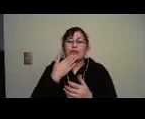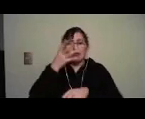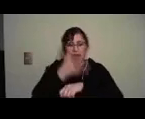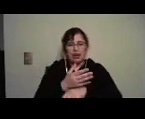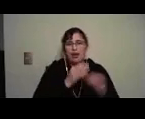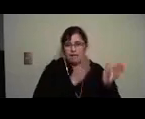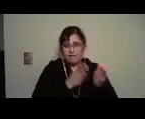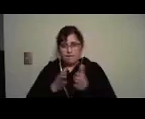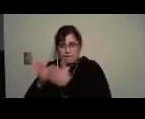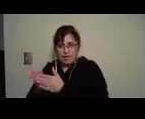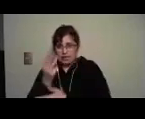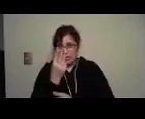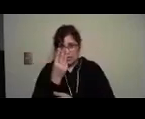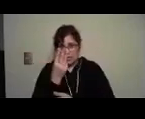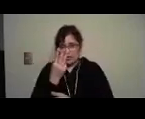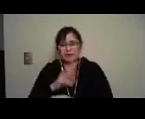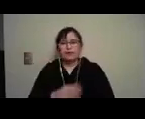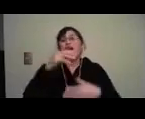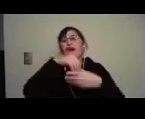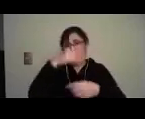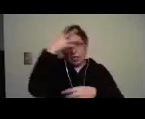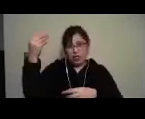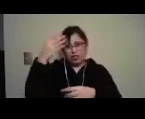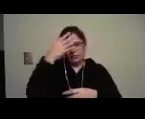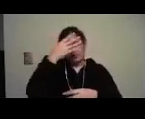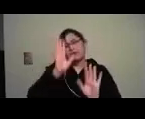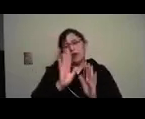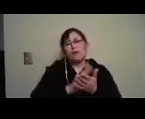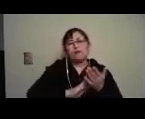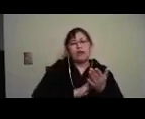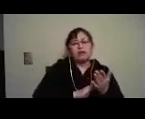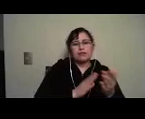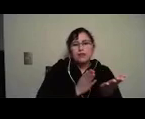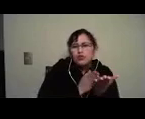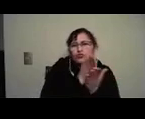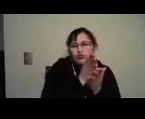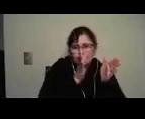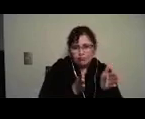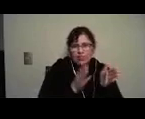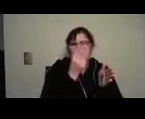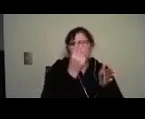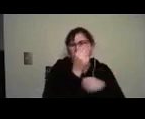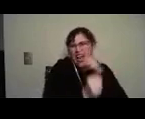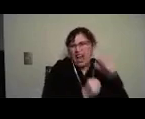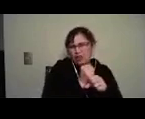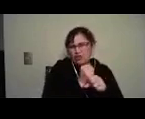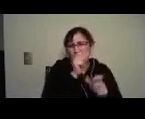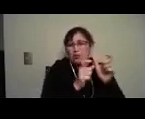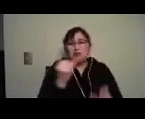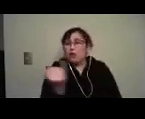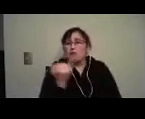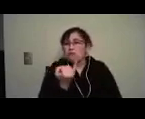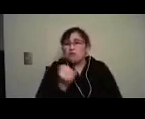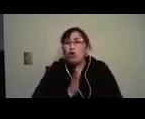demencia, ya como una forma de poder tipificarla un poco, ya una fase inicial que generalmente duran 3 años, donde las personas son independientes,